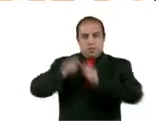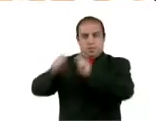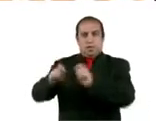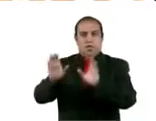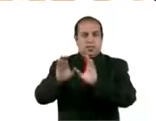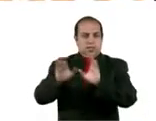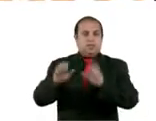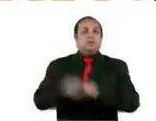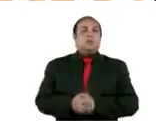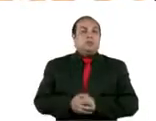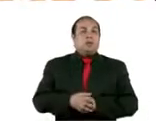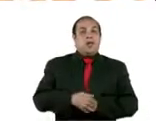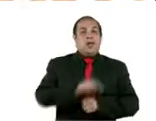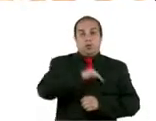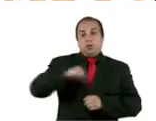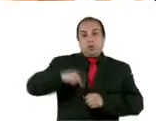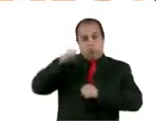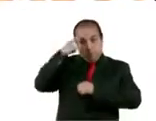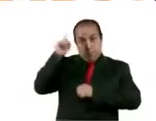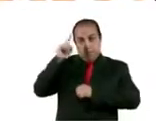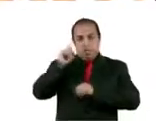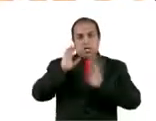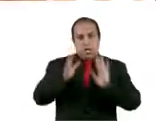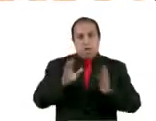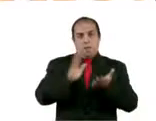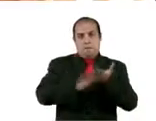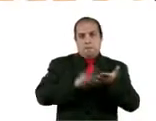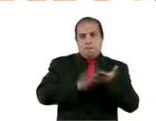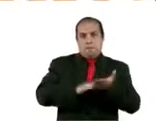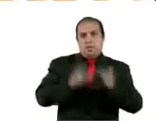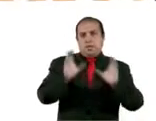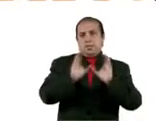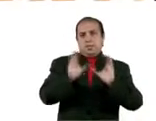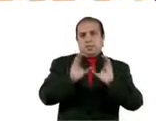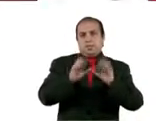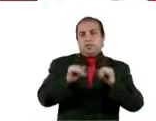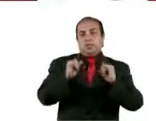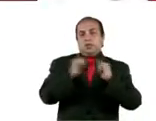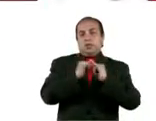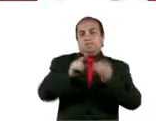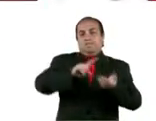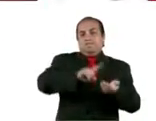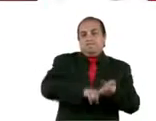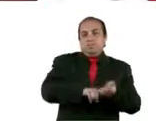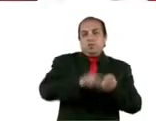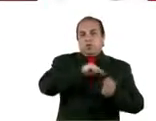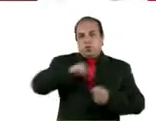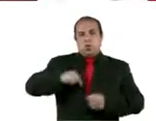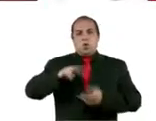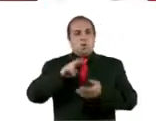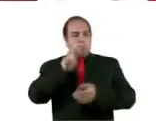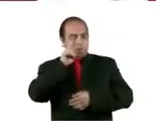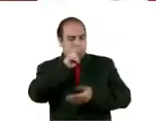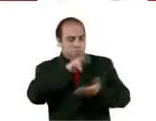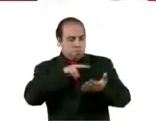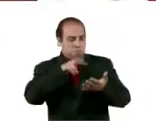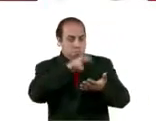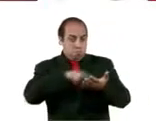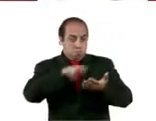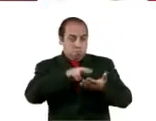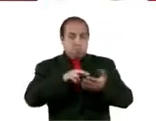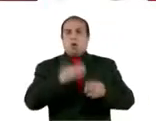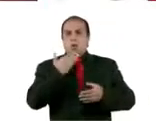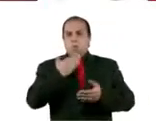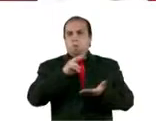sencillo, porque ya con el certificado de la institución nosotros lo damos por validado. A nivel nacional tenemos